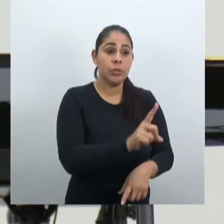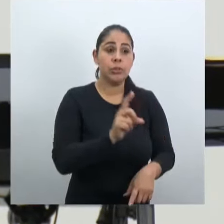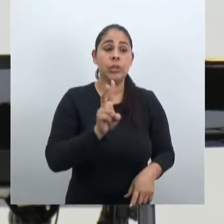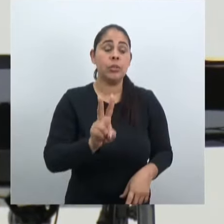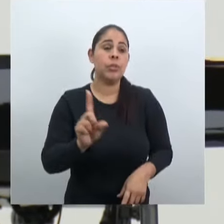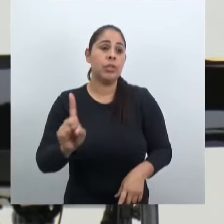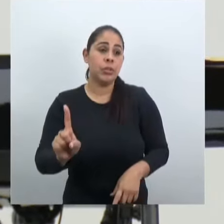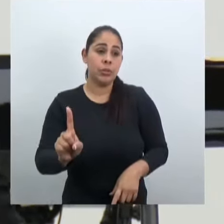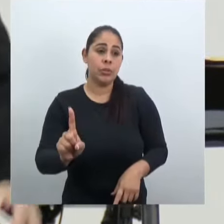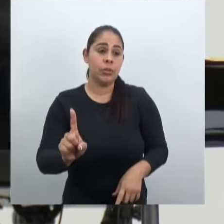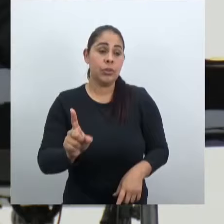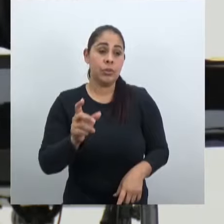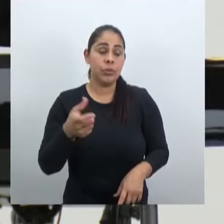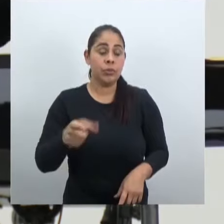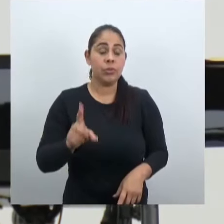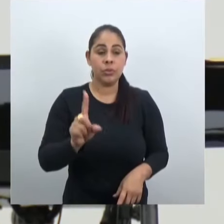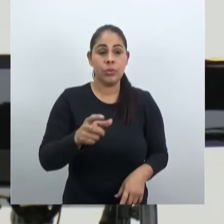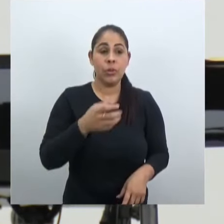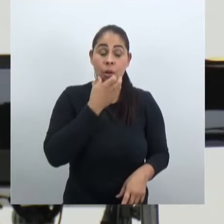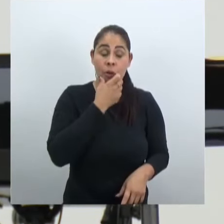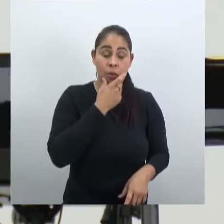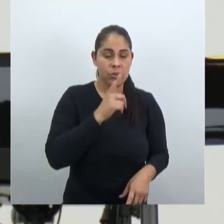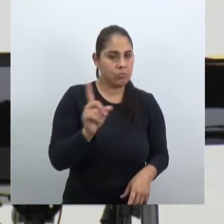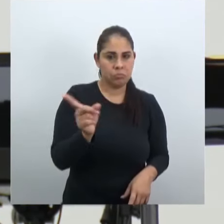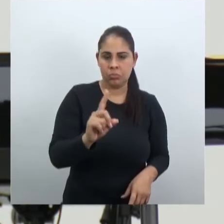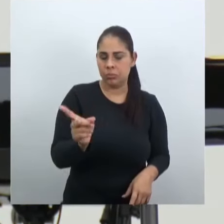Queridos, oíme un secreto de una vida poderosa